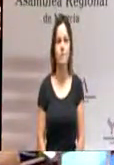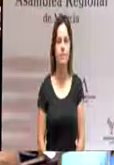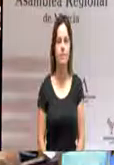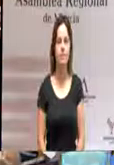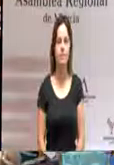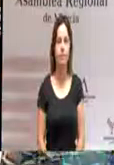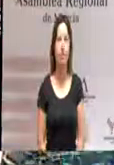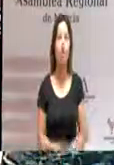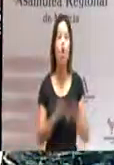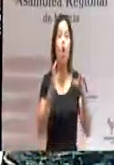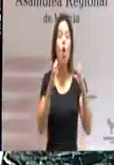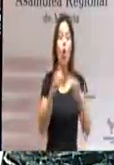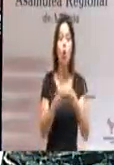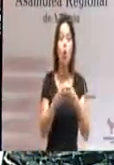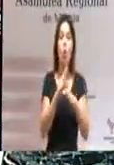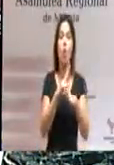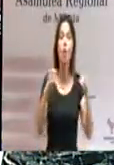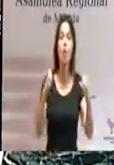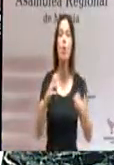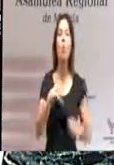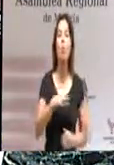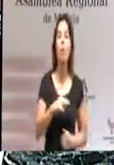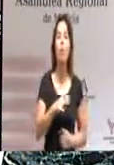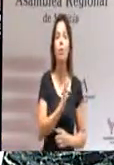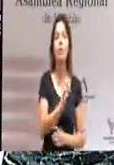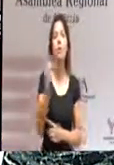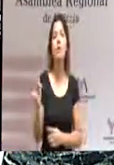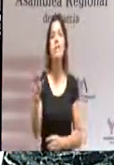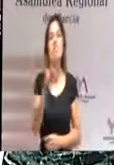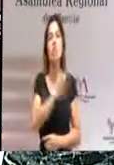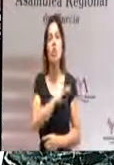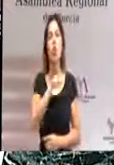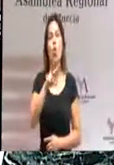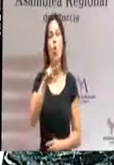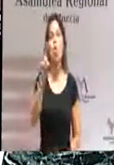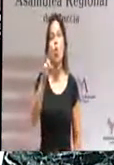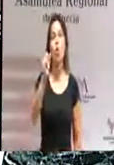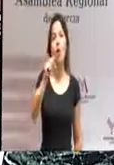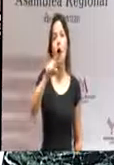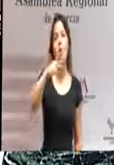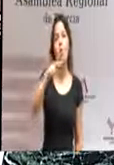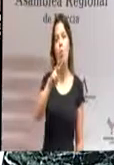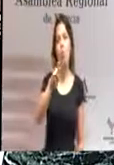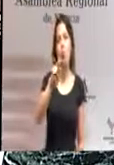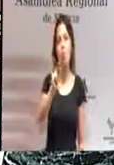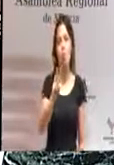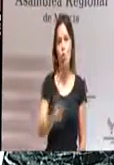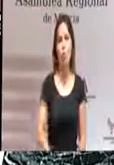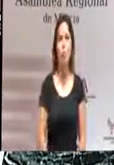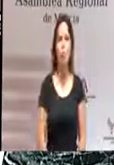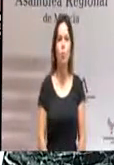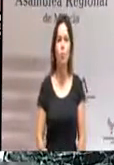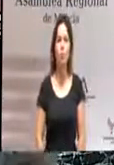Por el Grupo Parlamentario Podemos tiene la palabra el señor Urrarburu Arza.